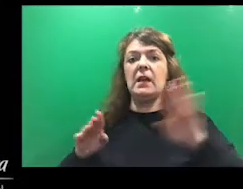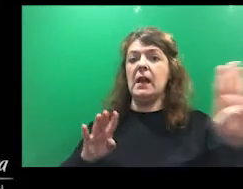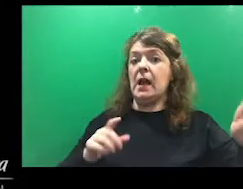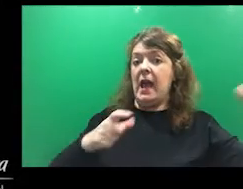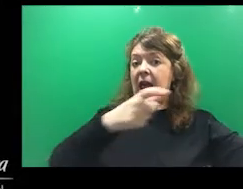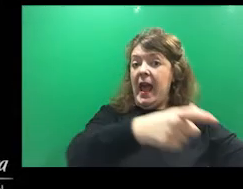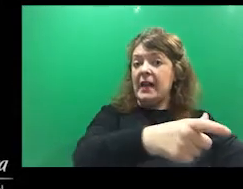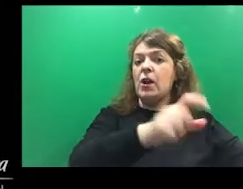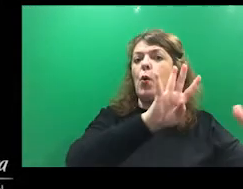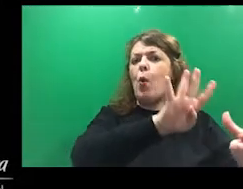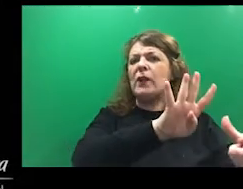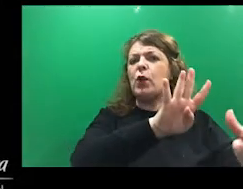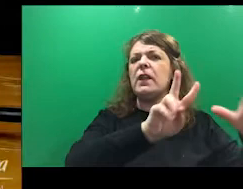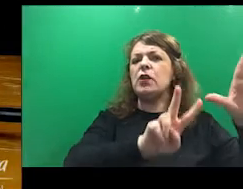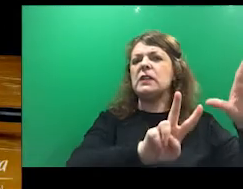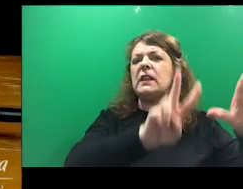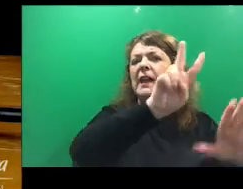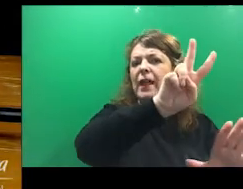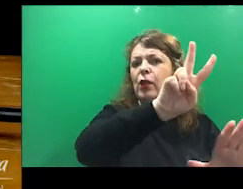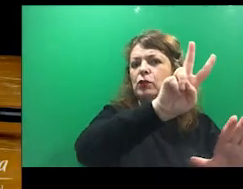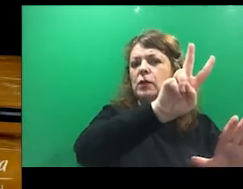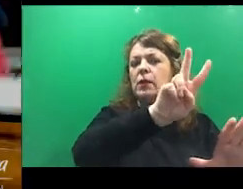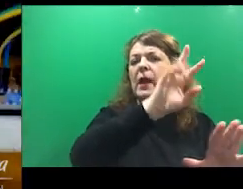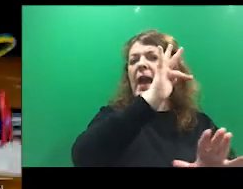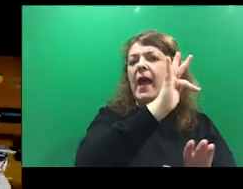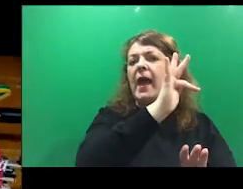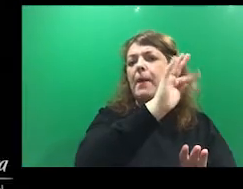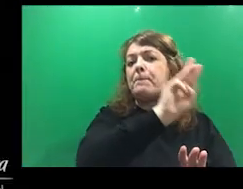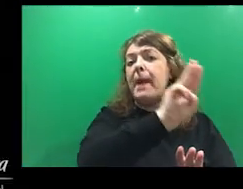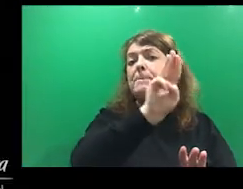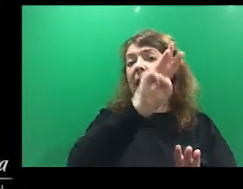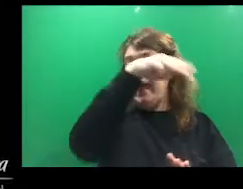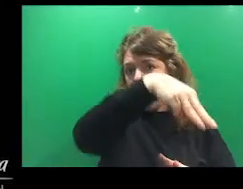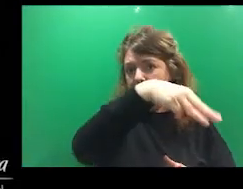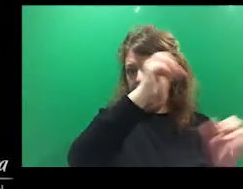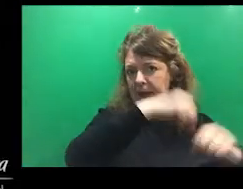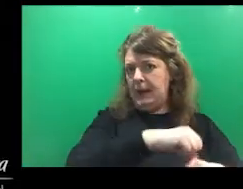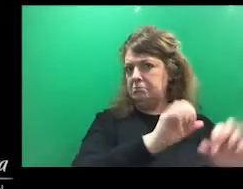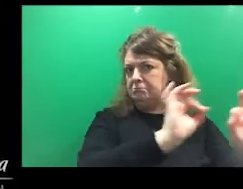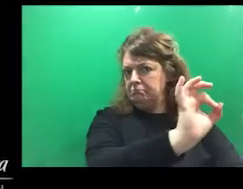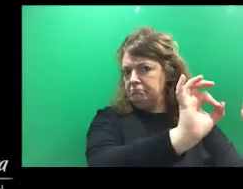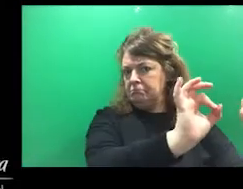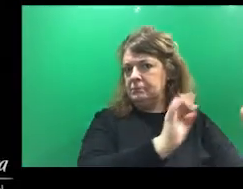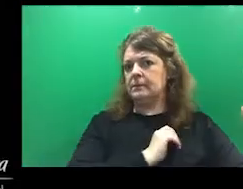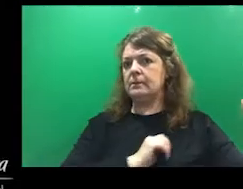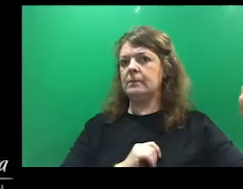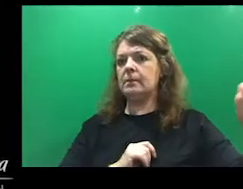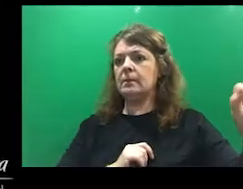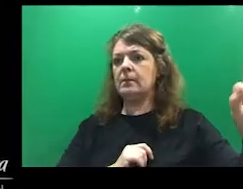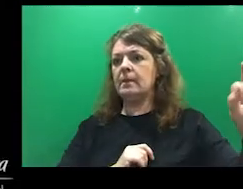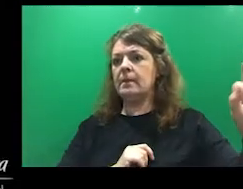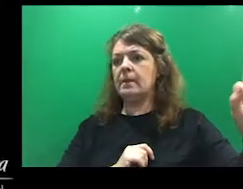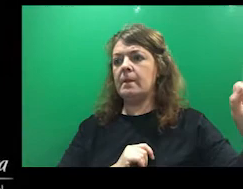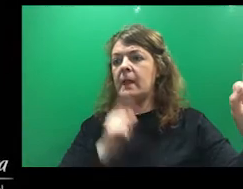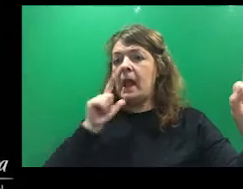Este otro sensor sigue midiendo 472 ppm.